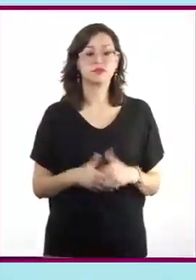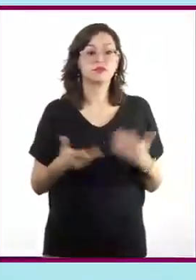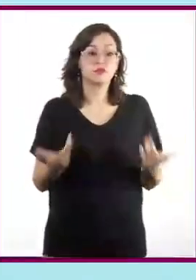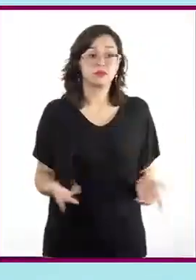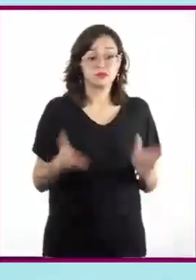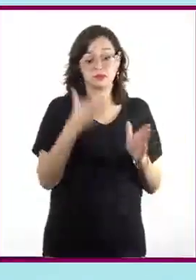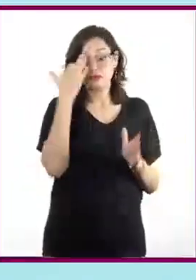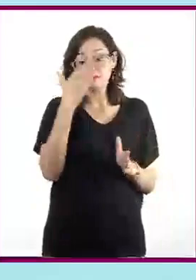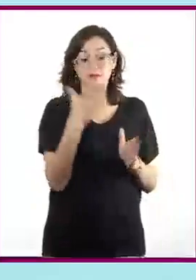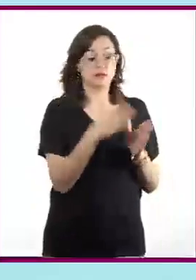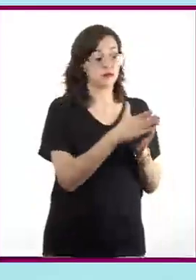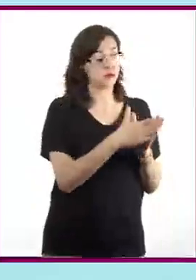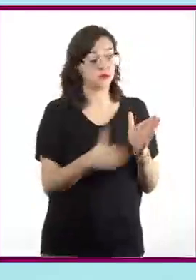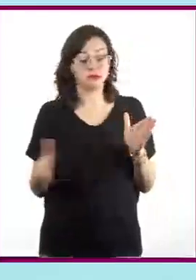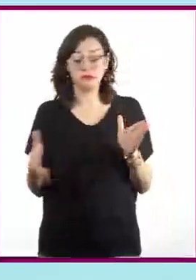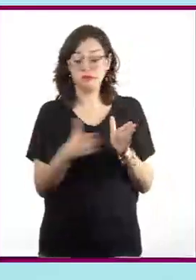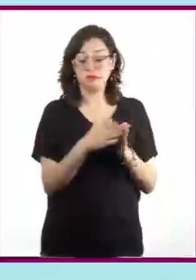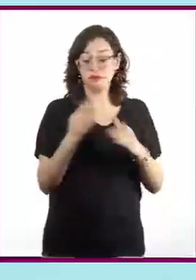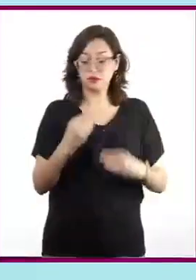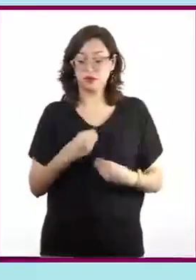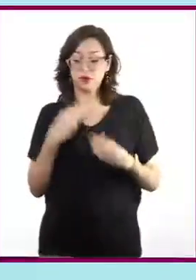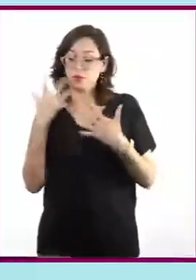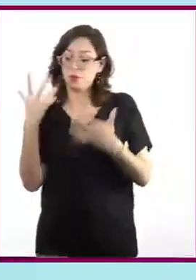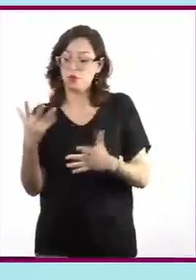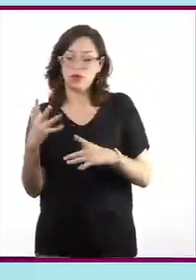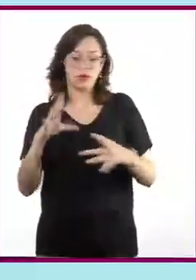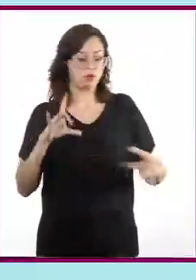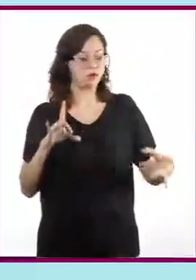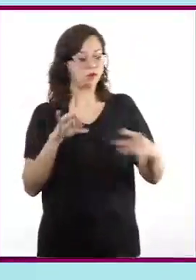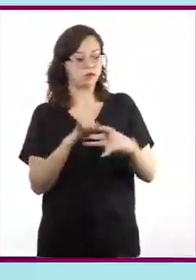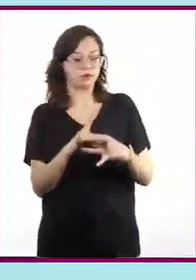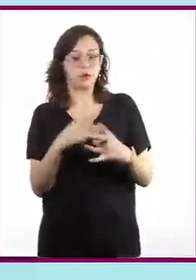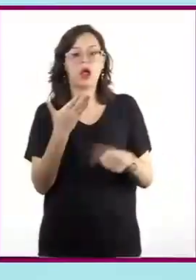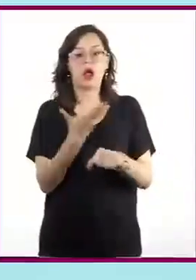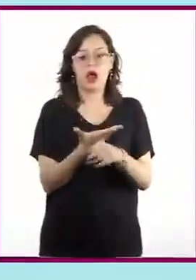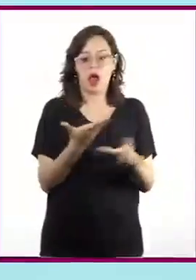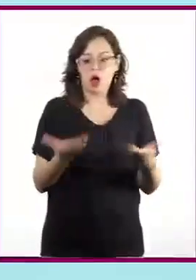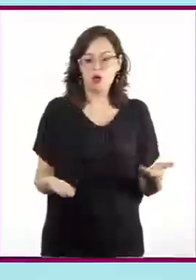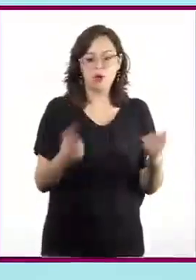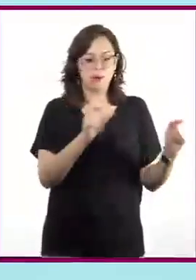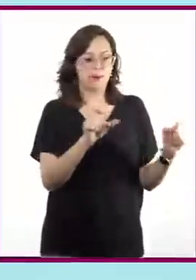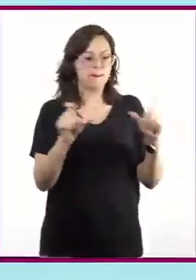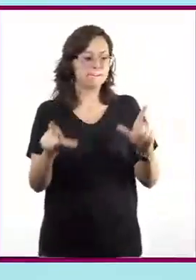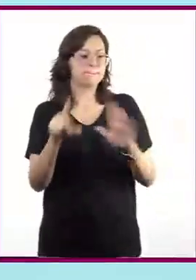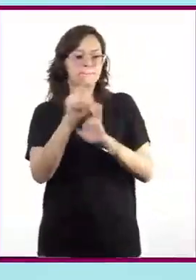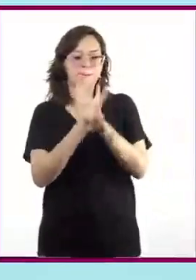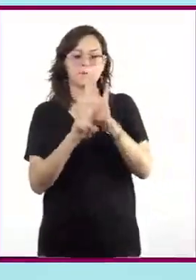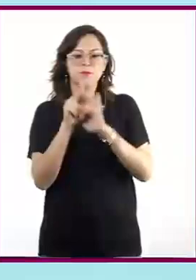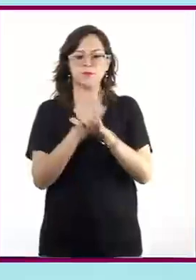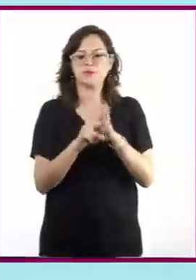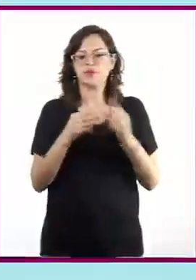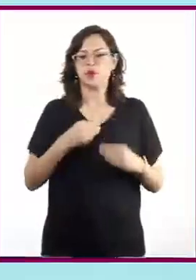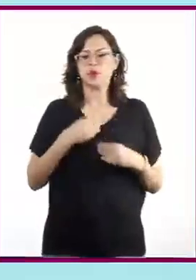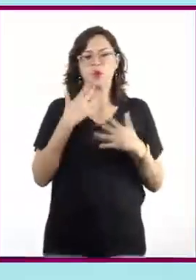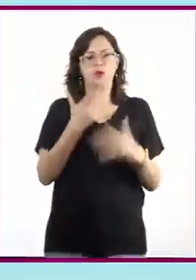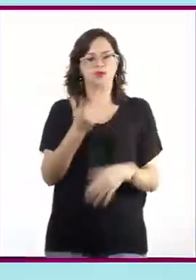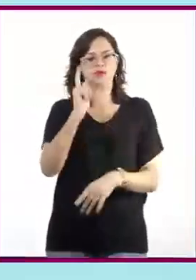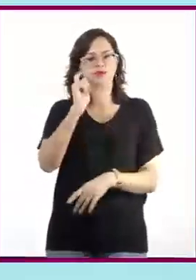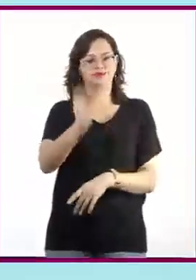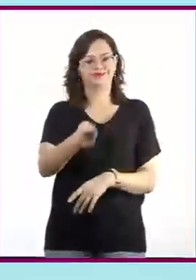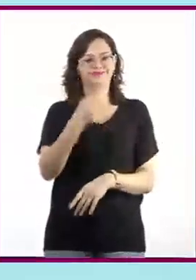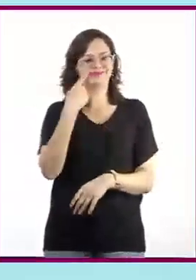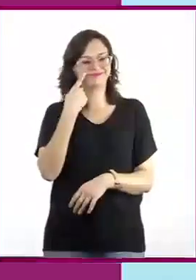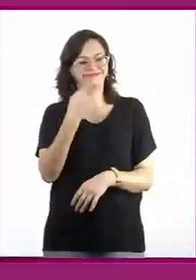época y los motivos para escribir un poema, les invitamos a observar el video. ¿Qué puedo decir de un poema? Pongan